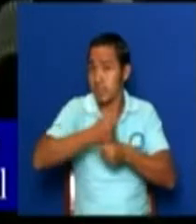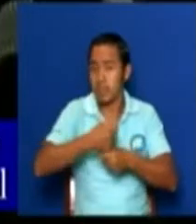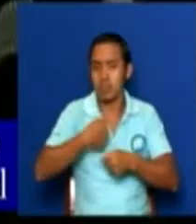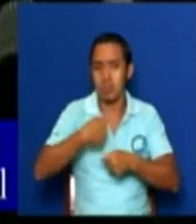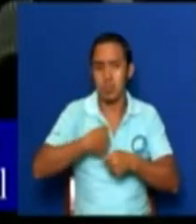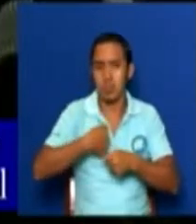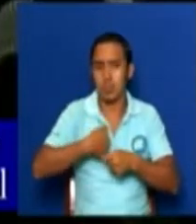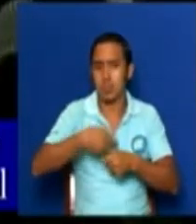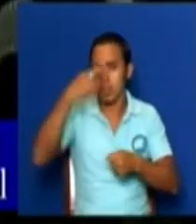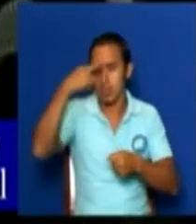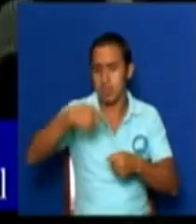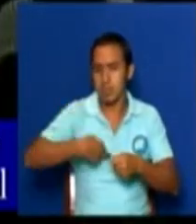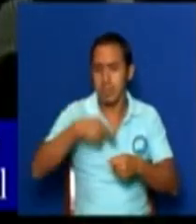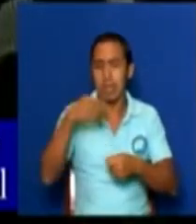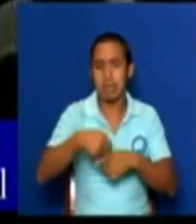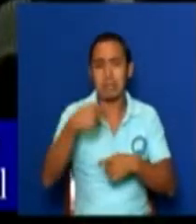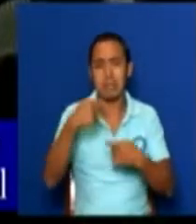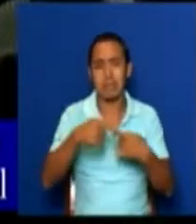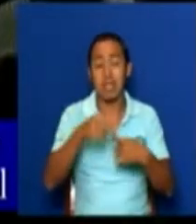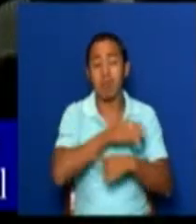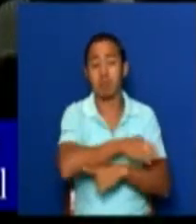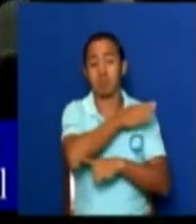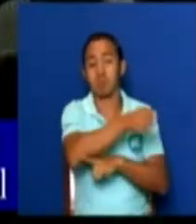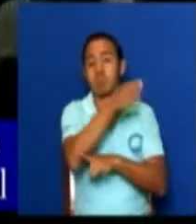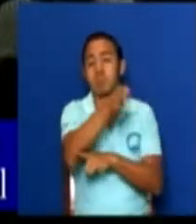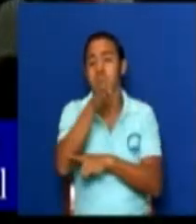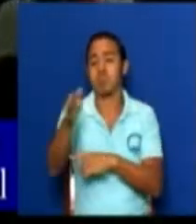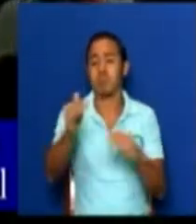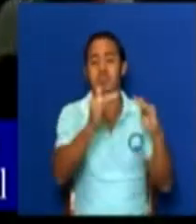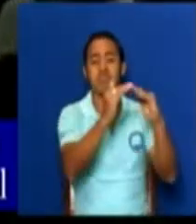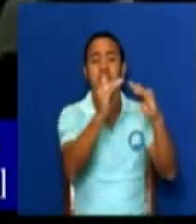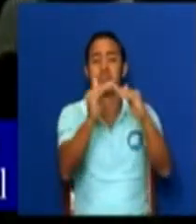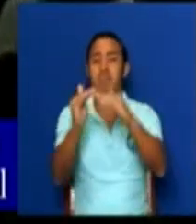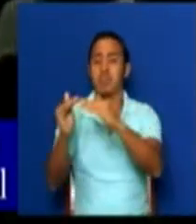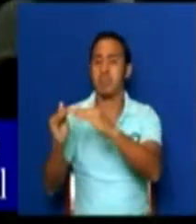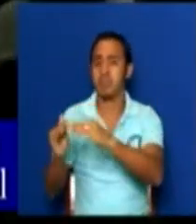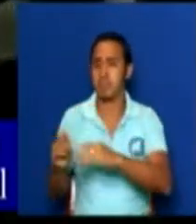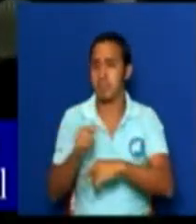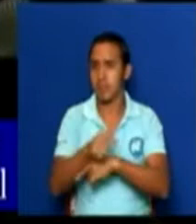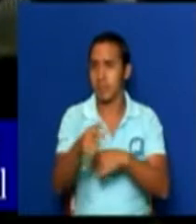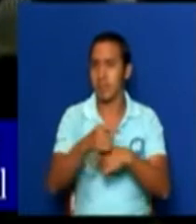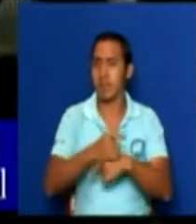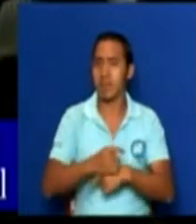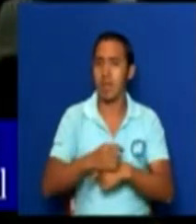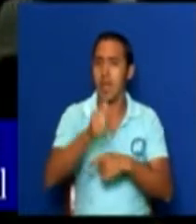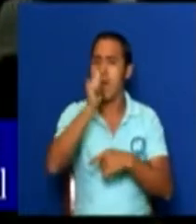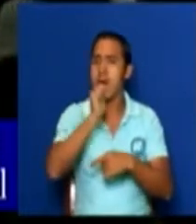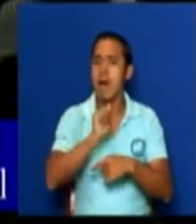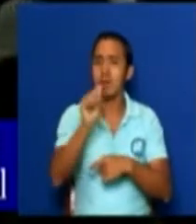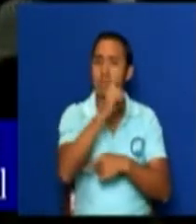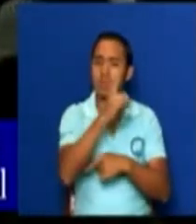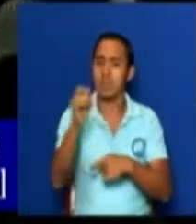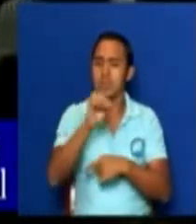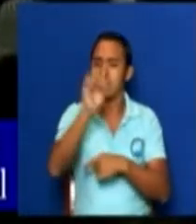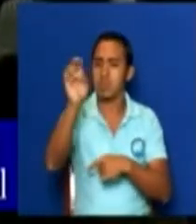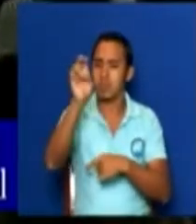en un territorio donde hemos andado casa a casa, donde se hace un cobro del agua de 100